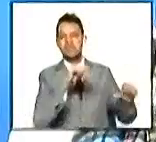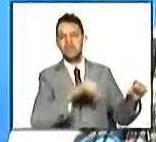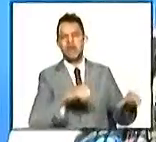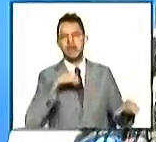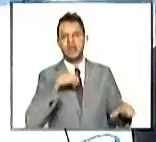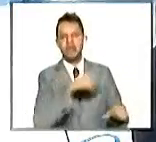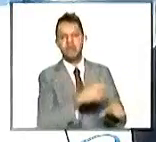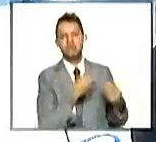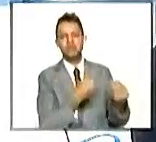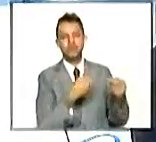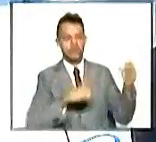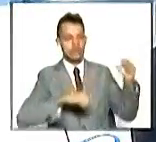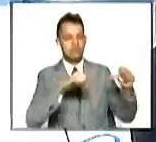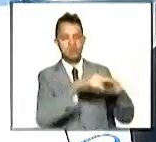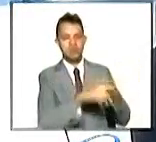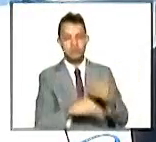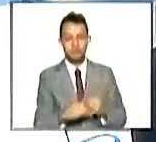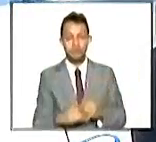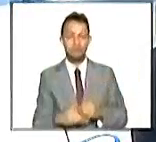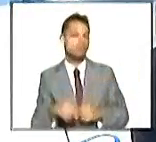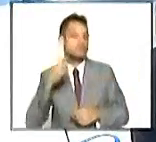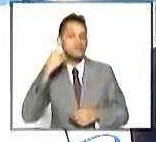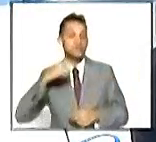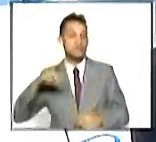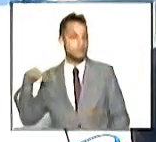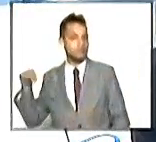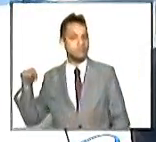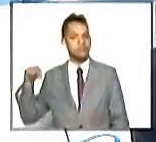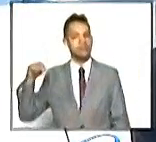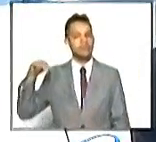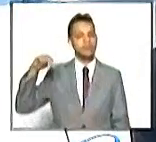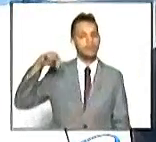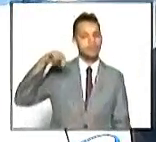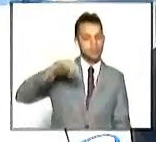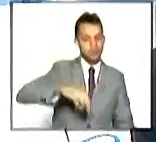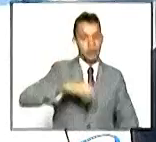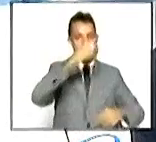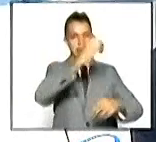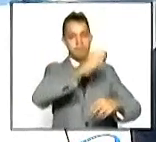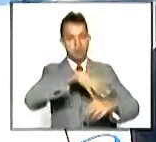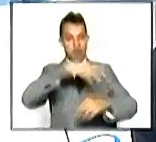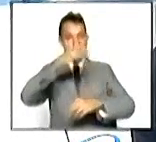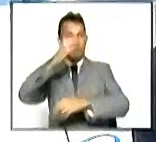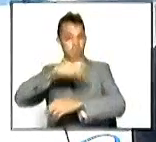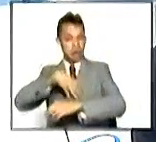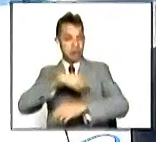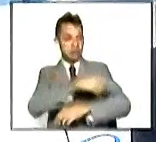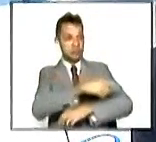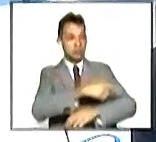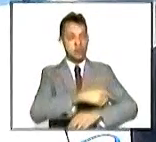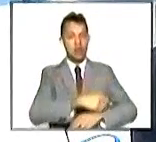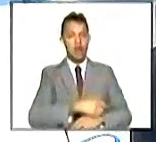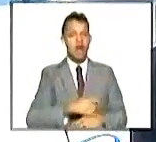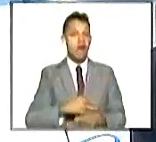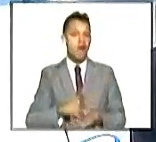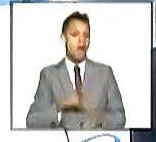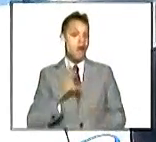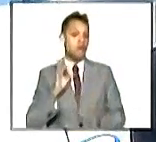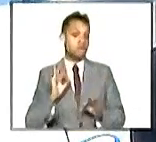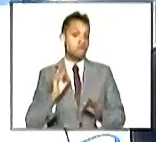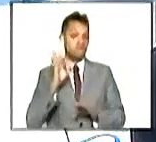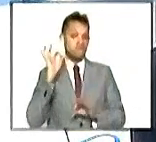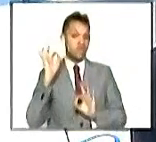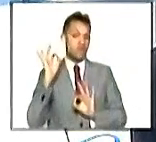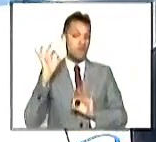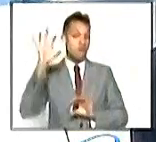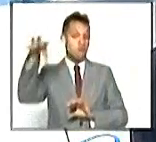pueden tener. Yo en estos días fui a mercar a uno de esos supermercados que llaman de alto nivel,